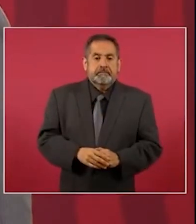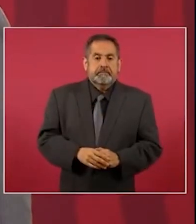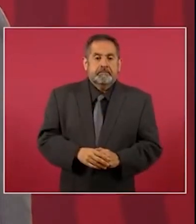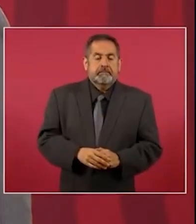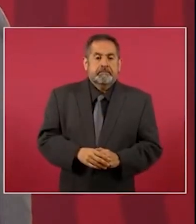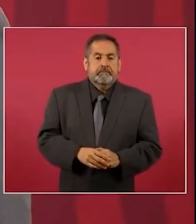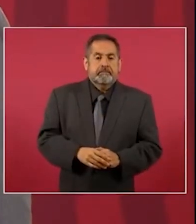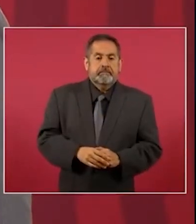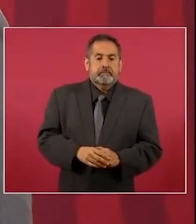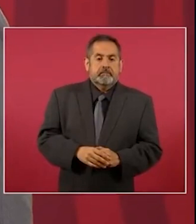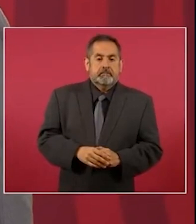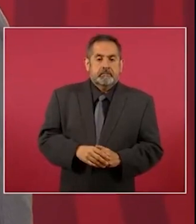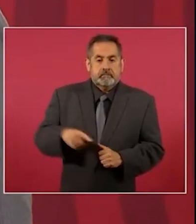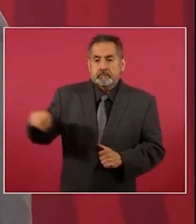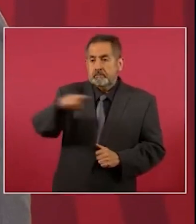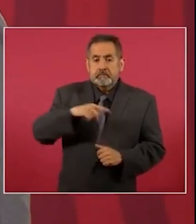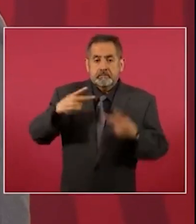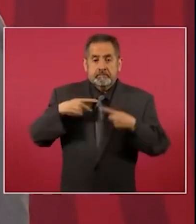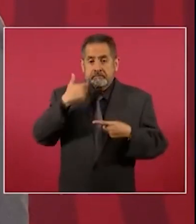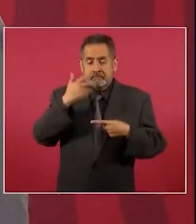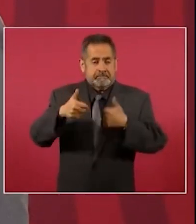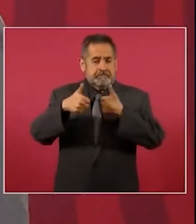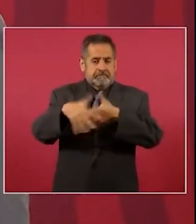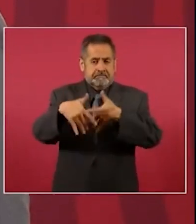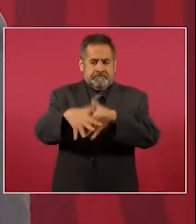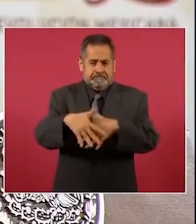que marchemos